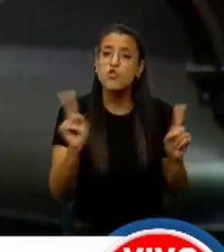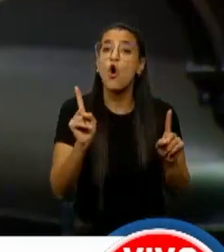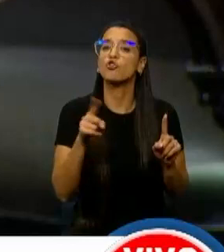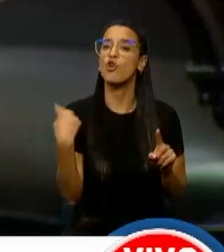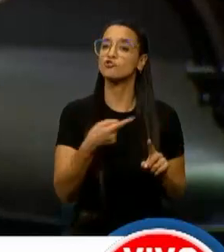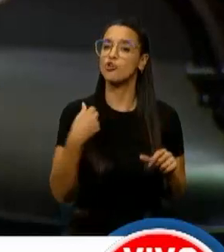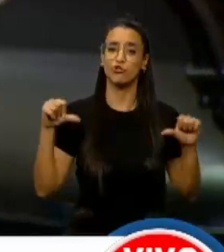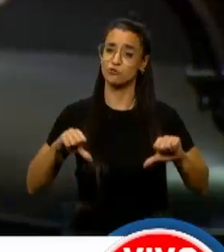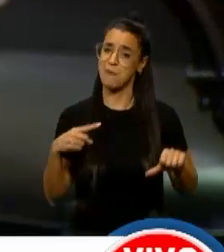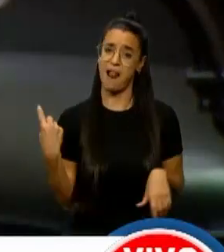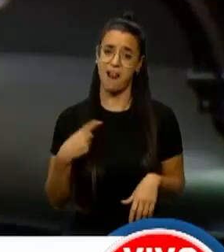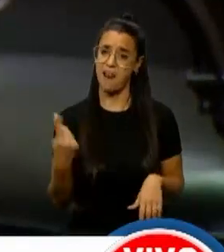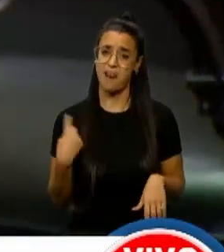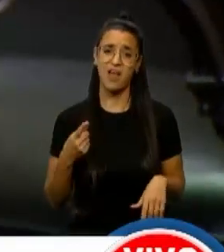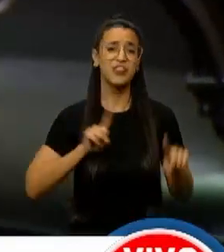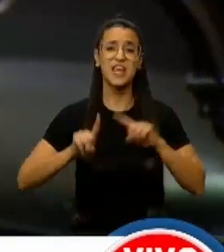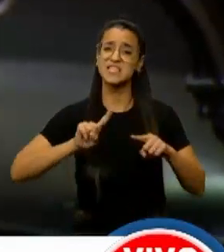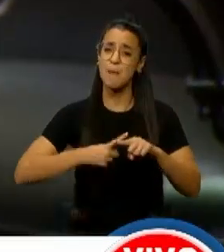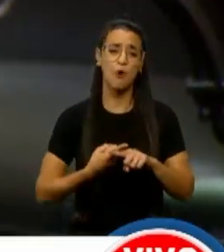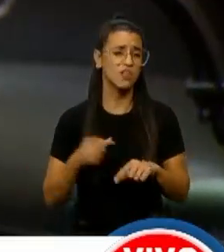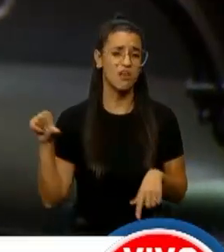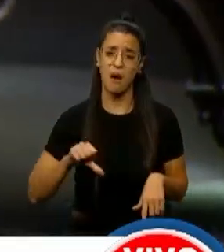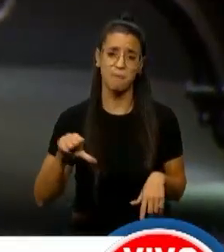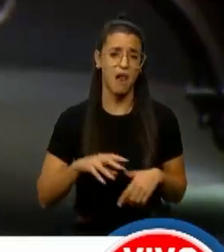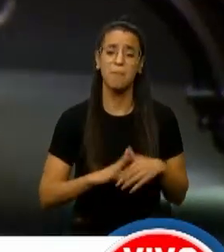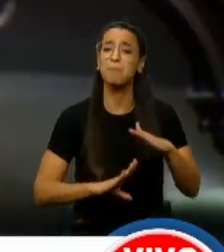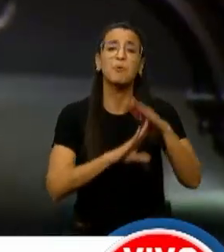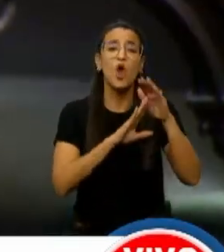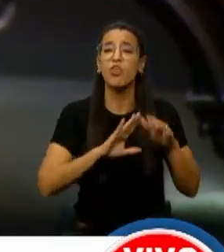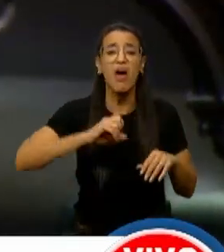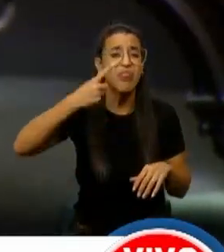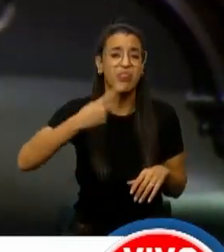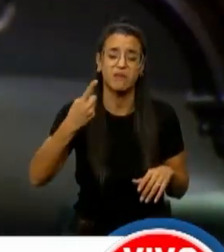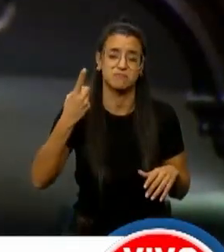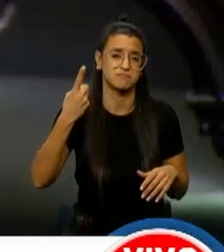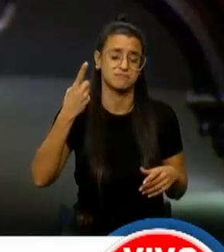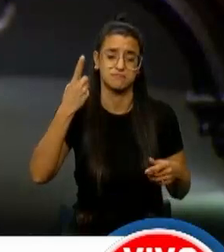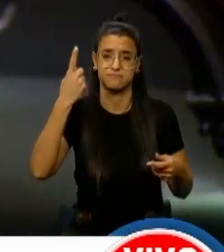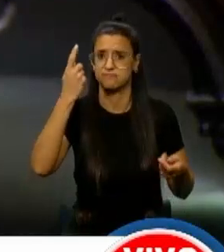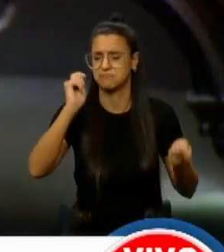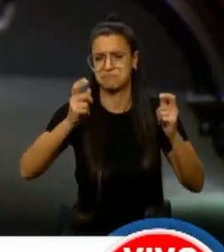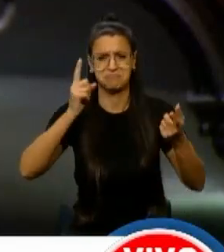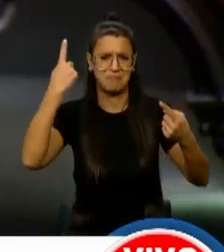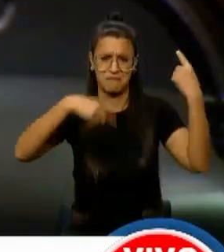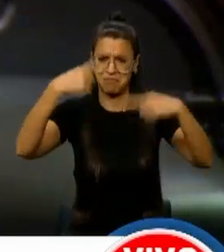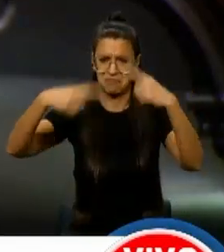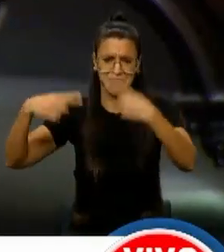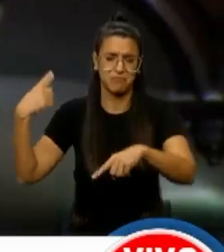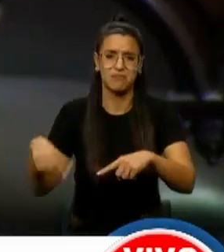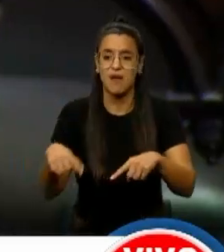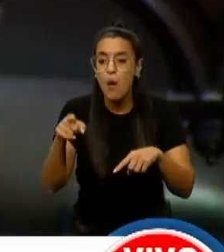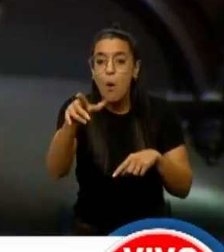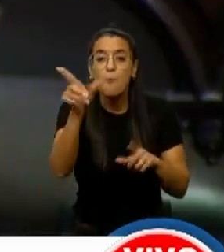de nosotros, de la dirigencia política que tiene las prioridades completamente desalineadas con los problemas de la